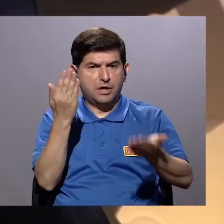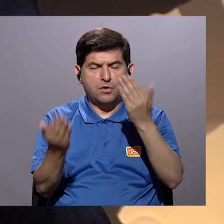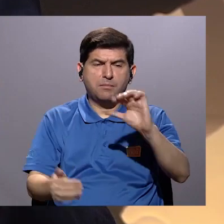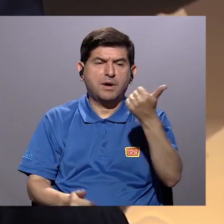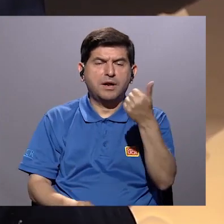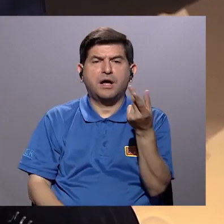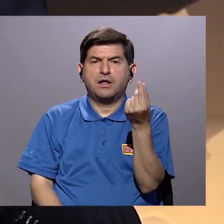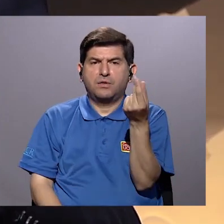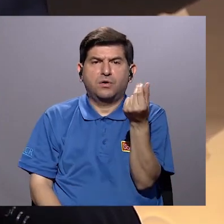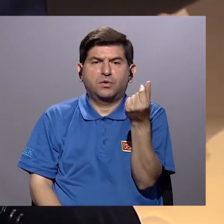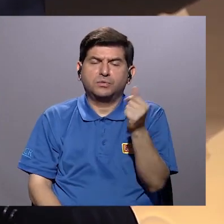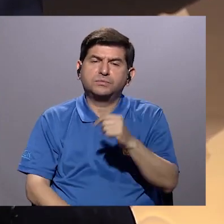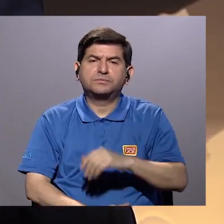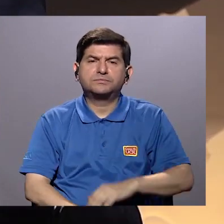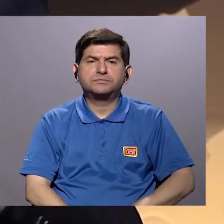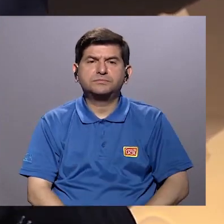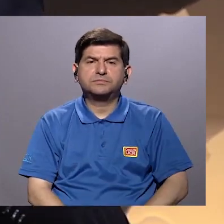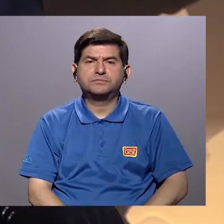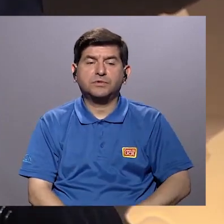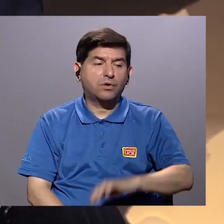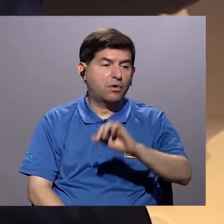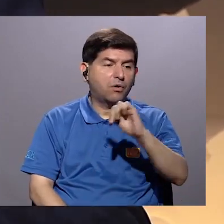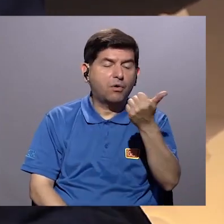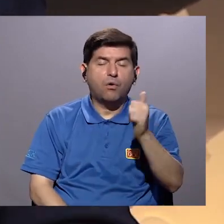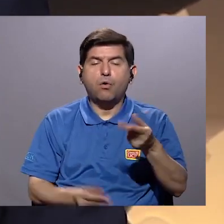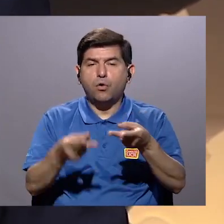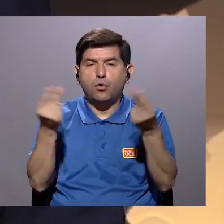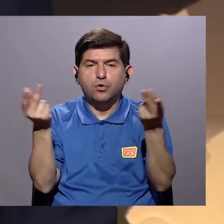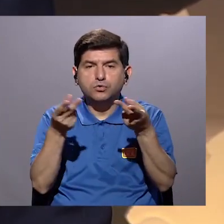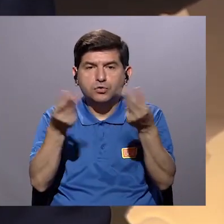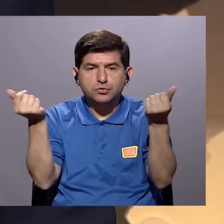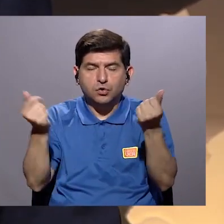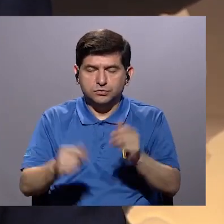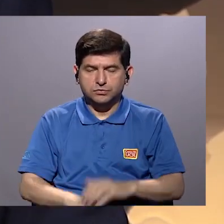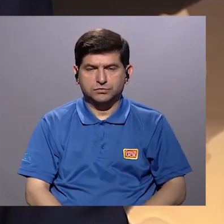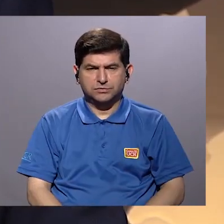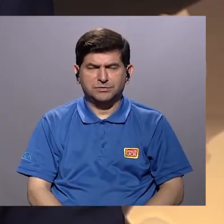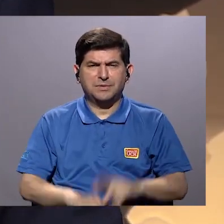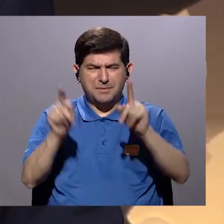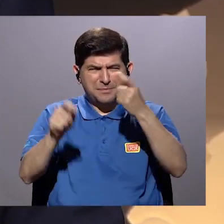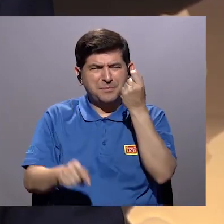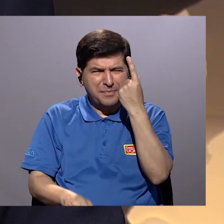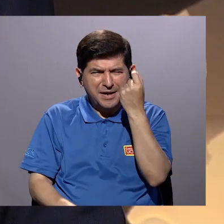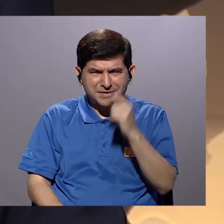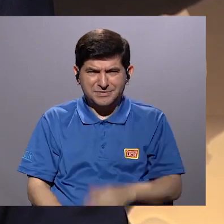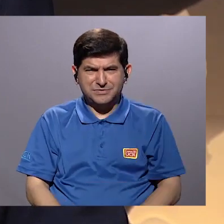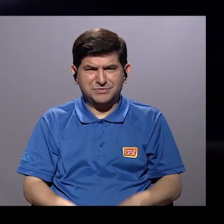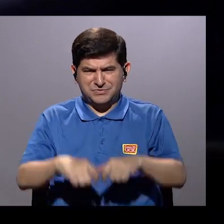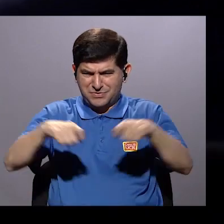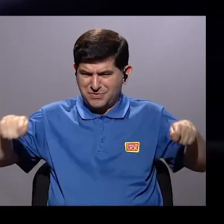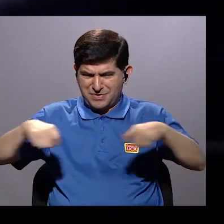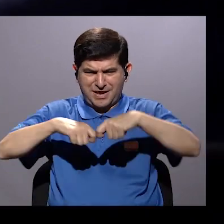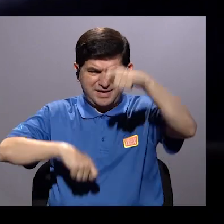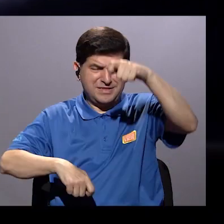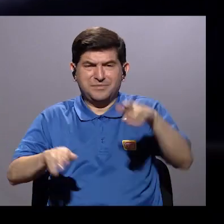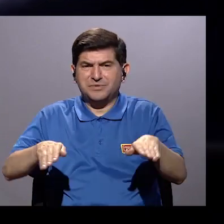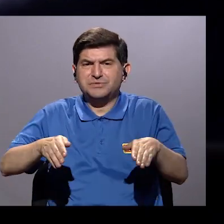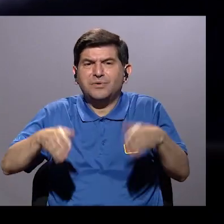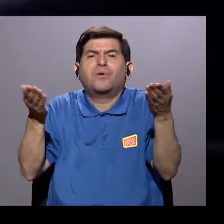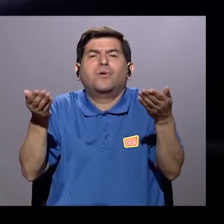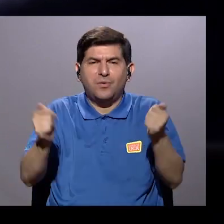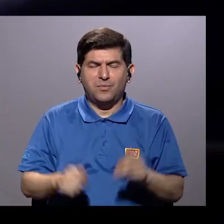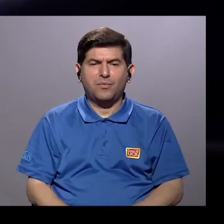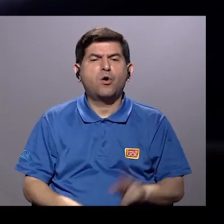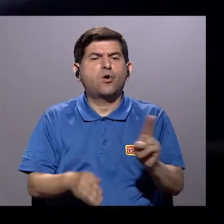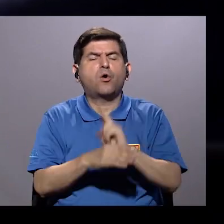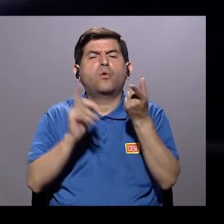otros precios, los otros costos relacionados al paquete de batería. Para que la gente entienda en qué tamaño se fabrican, o para qué